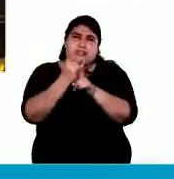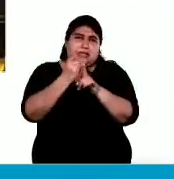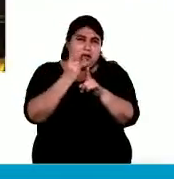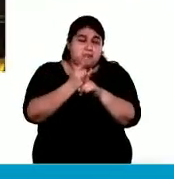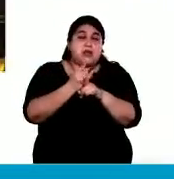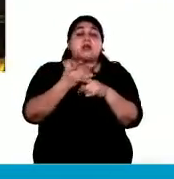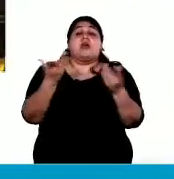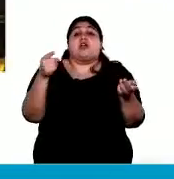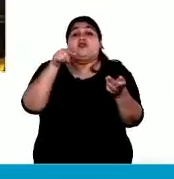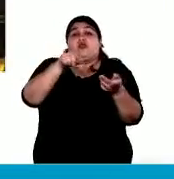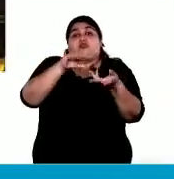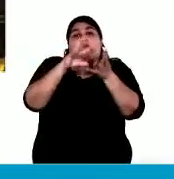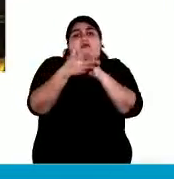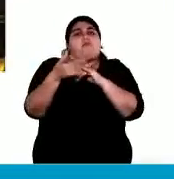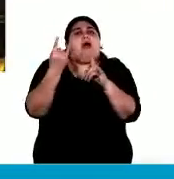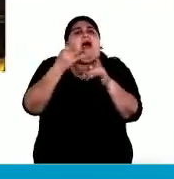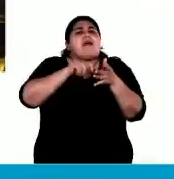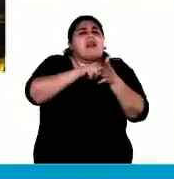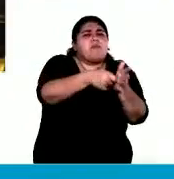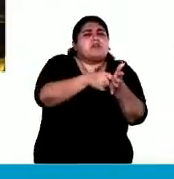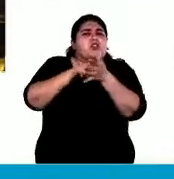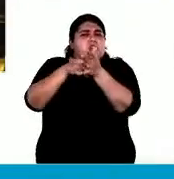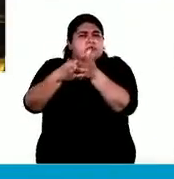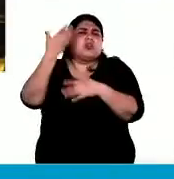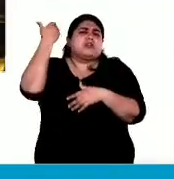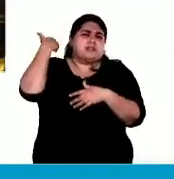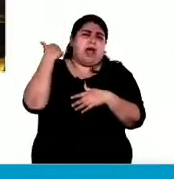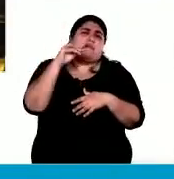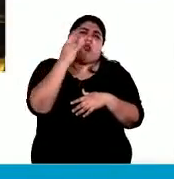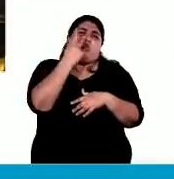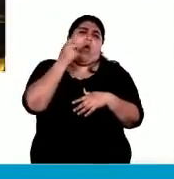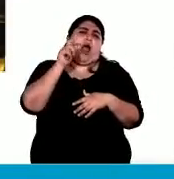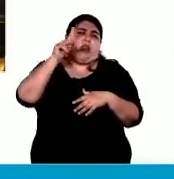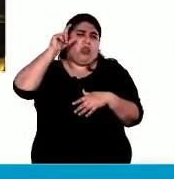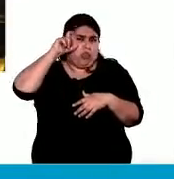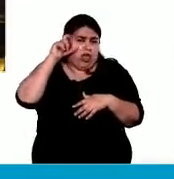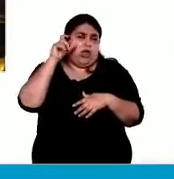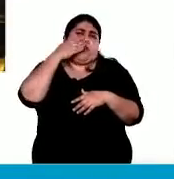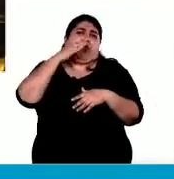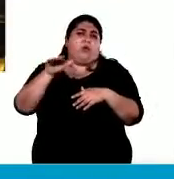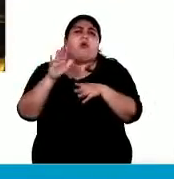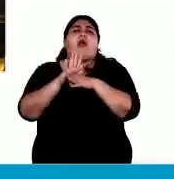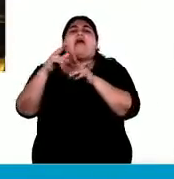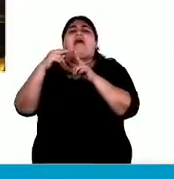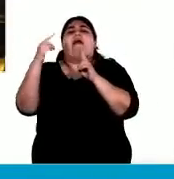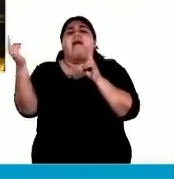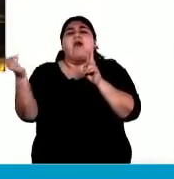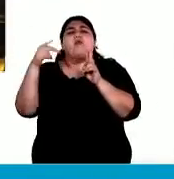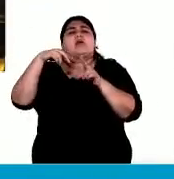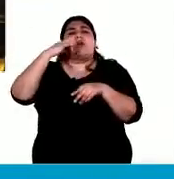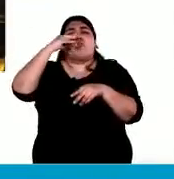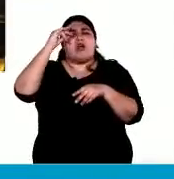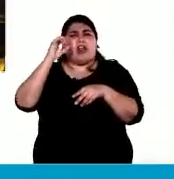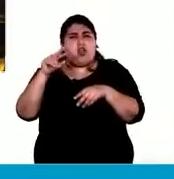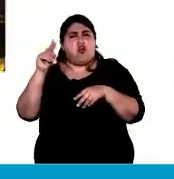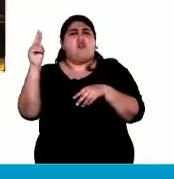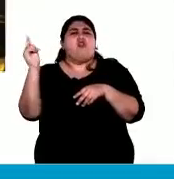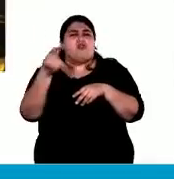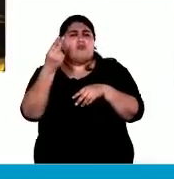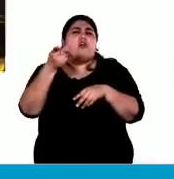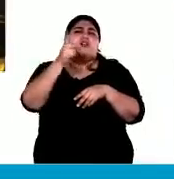parte de un lenguaje represivo que utilizó ya el gobierno de edward y terminó con la masacre de puente pueyrredón y con el asesinato de darío y maxi